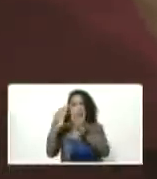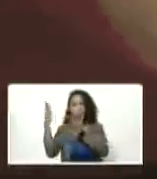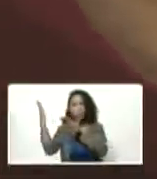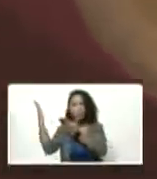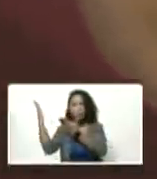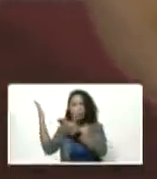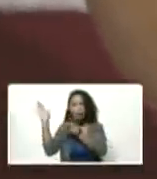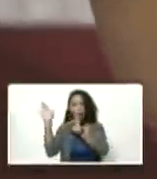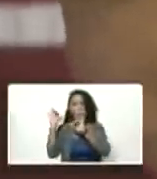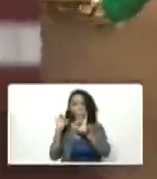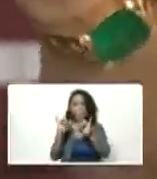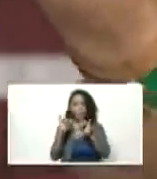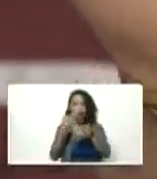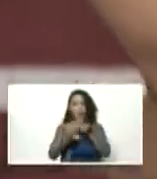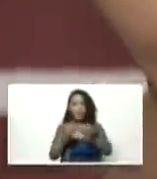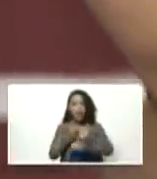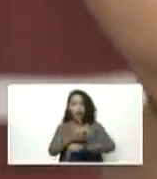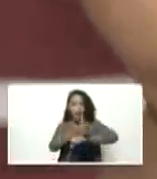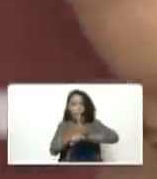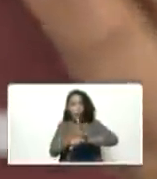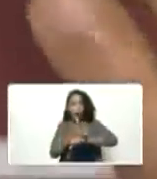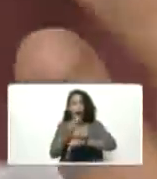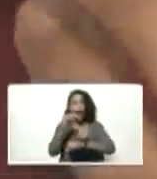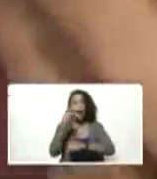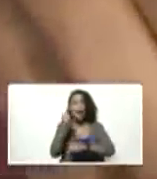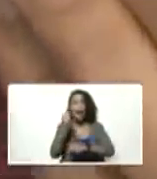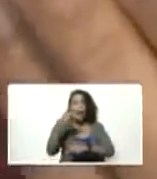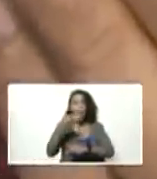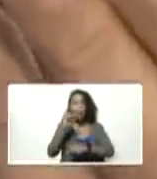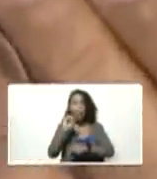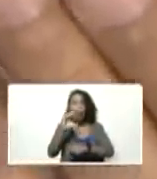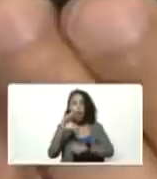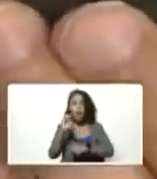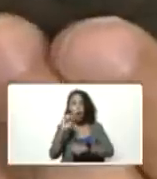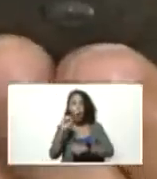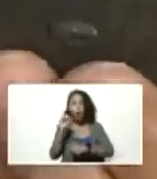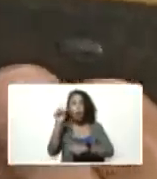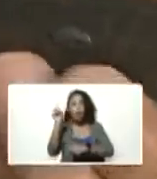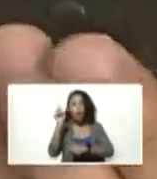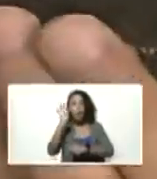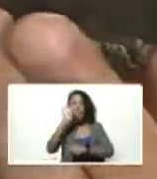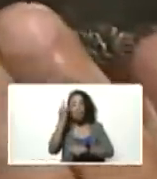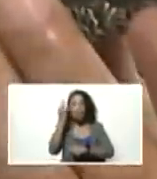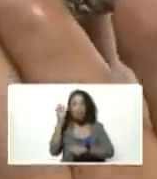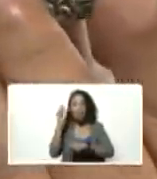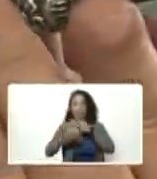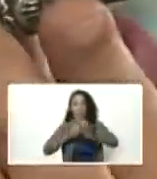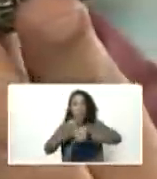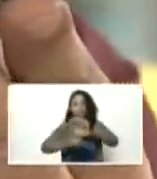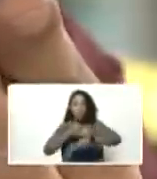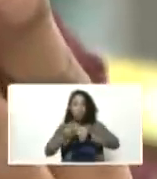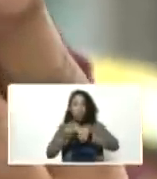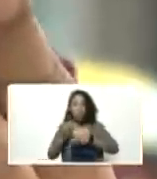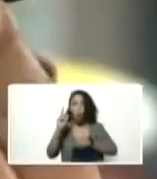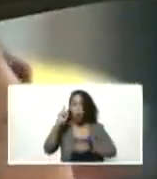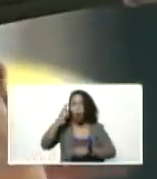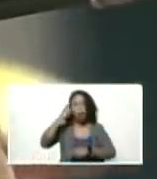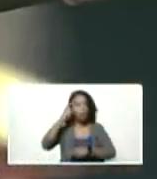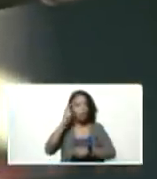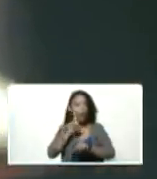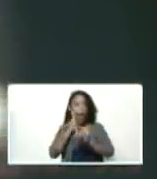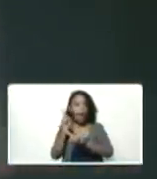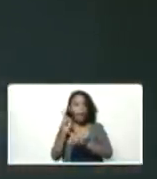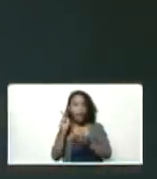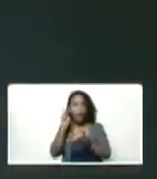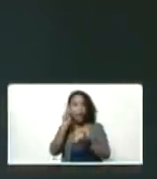El mismo que le hacía el armamento a Napoleón Bonaparte, la fabricó. Lo que no sabía es que